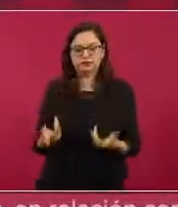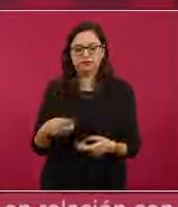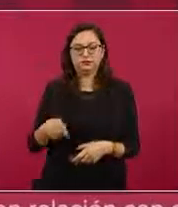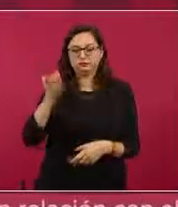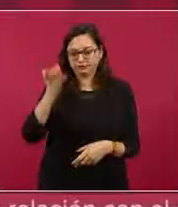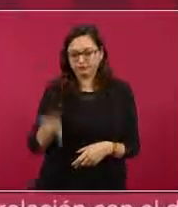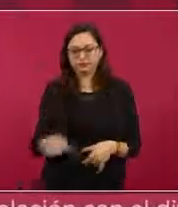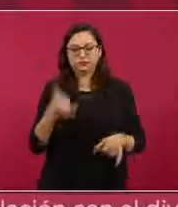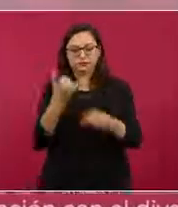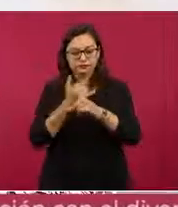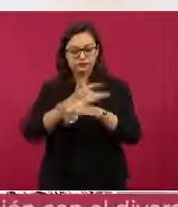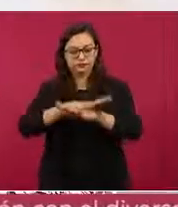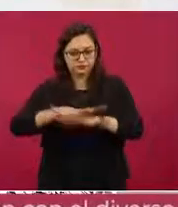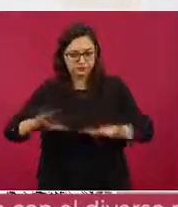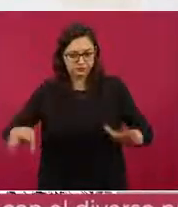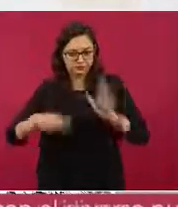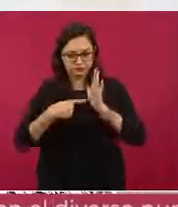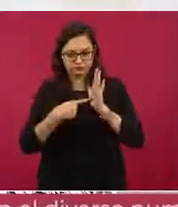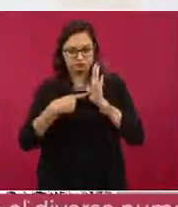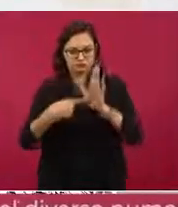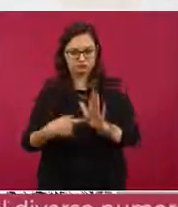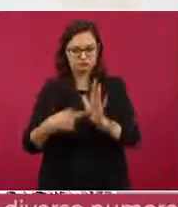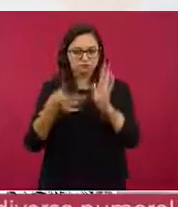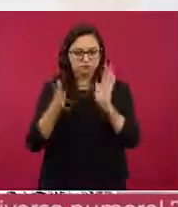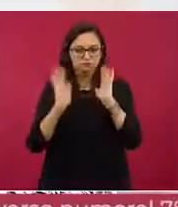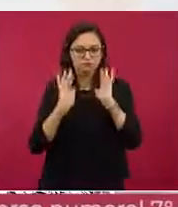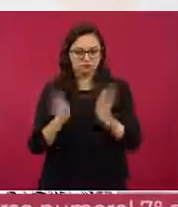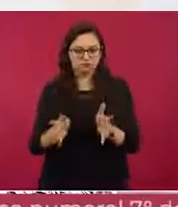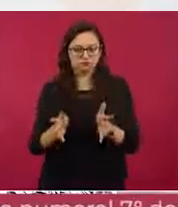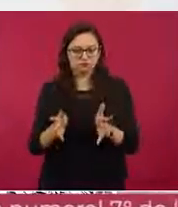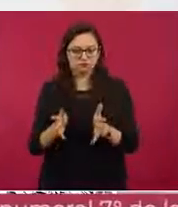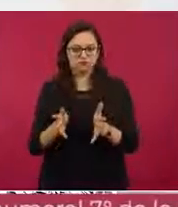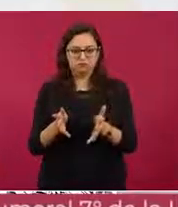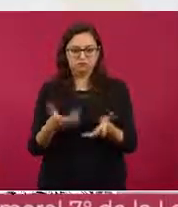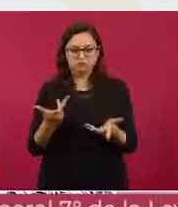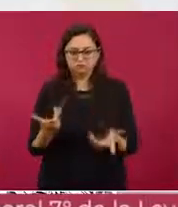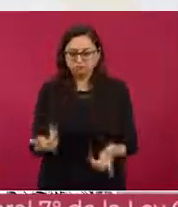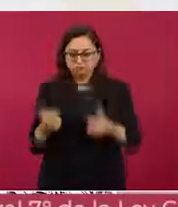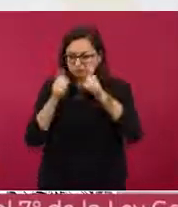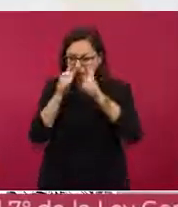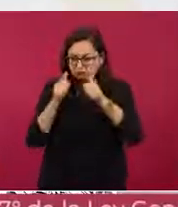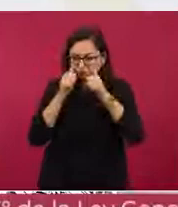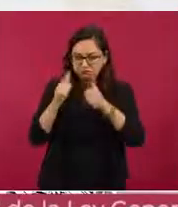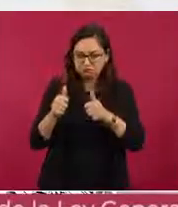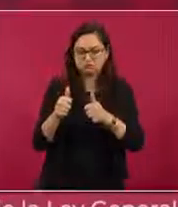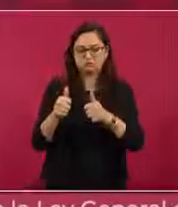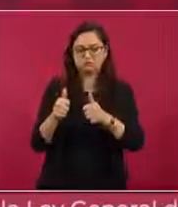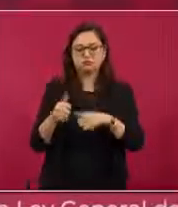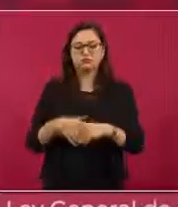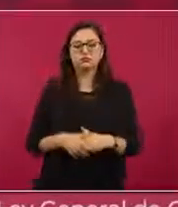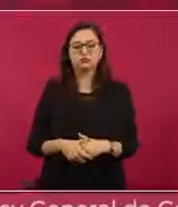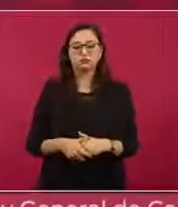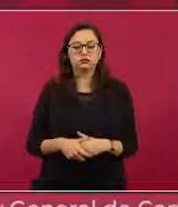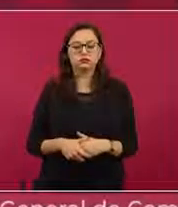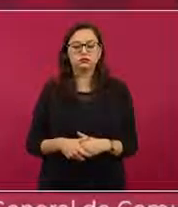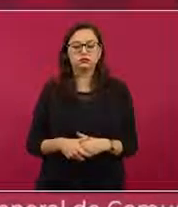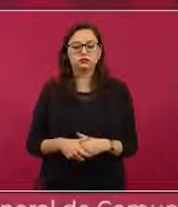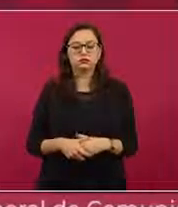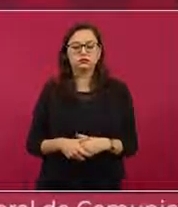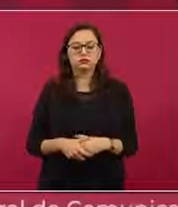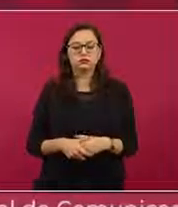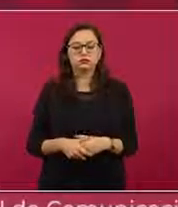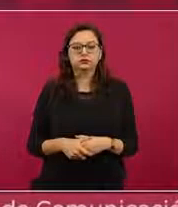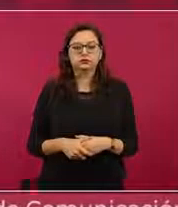informe especial sobre esta situación y ya estamos atendiéndolo. ¿De qué